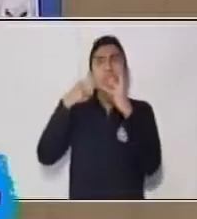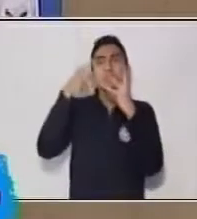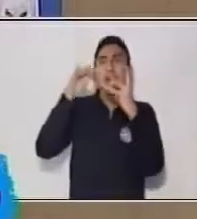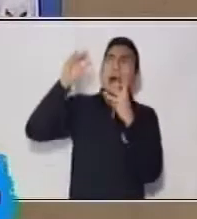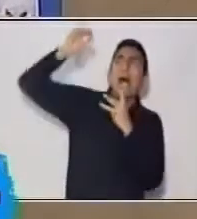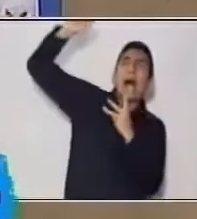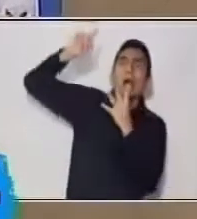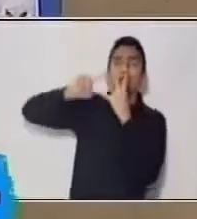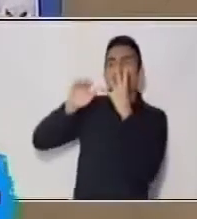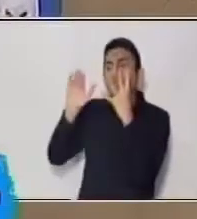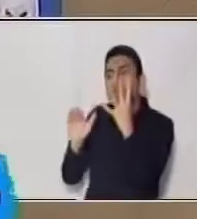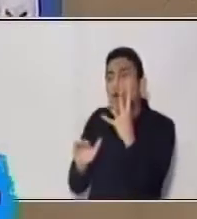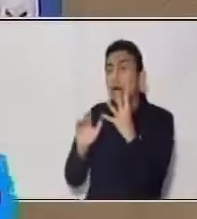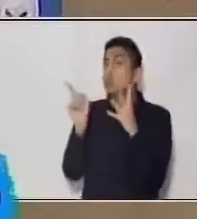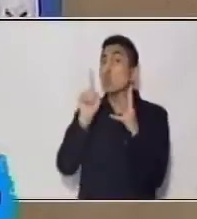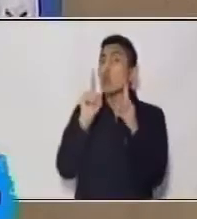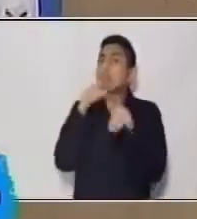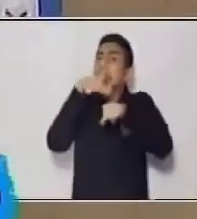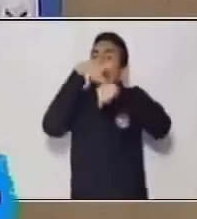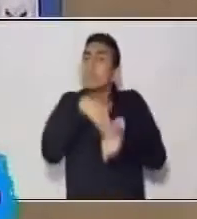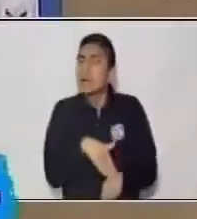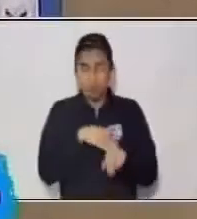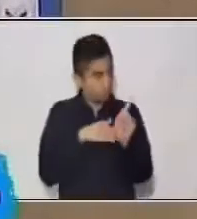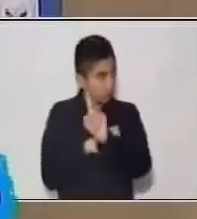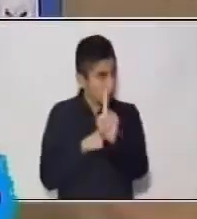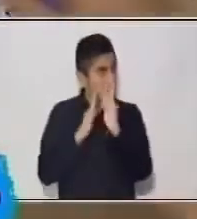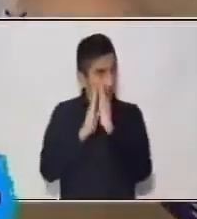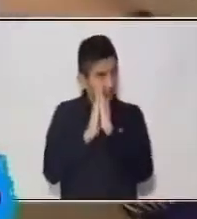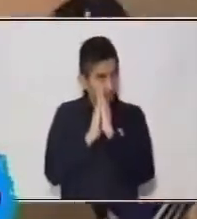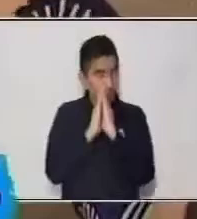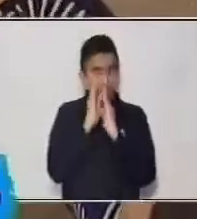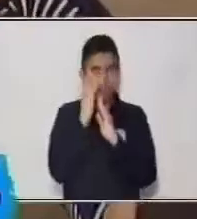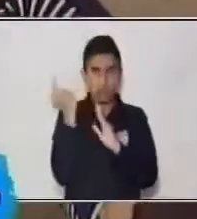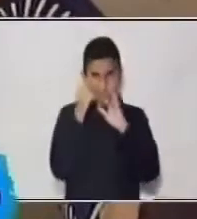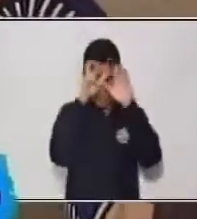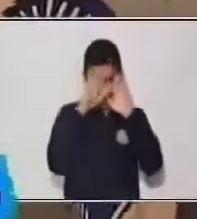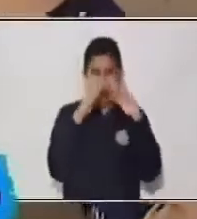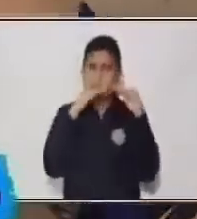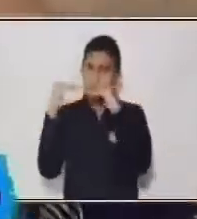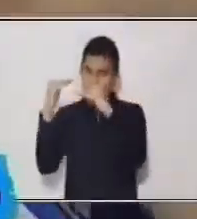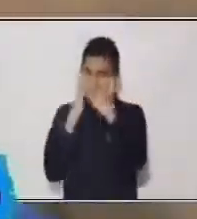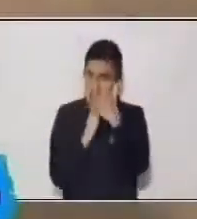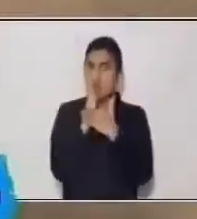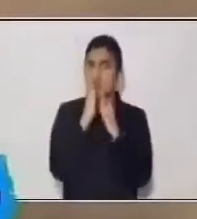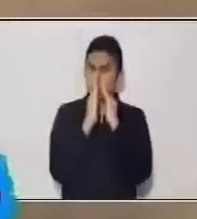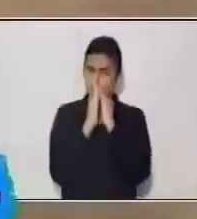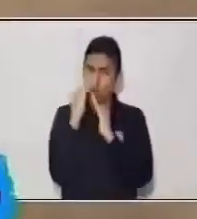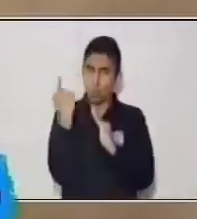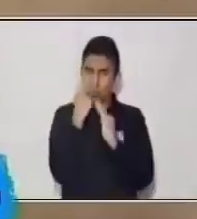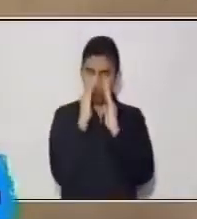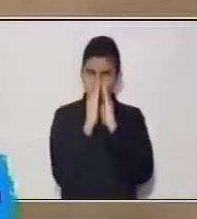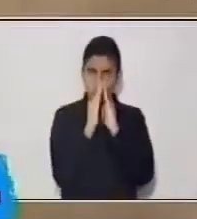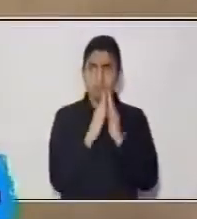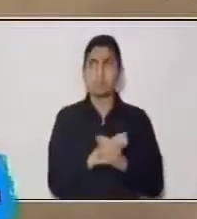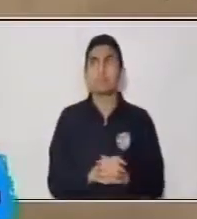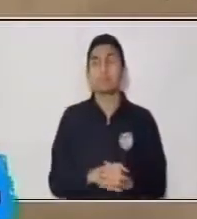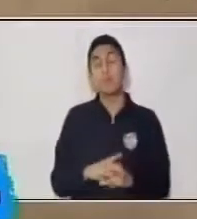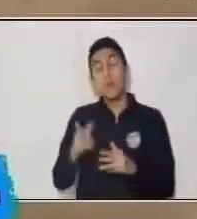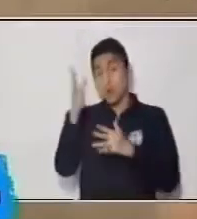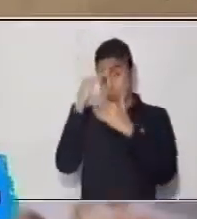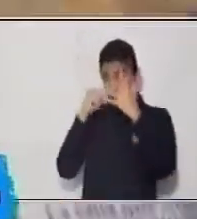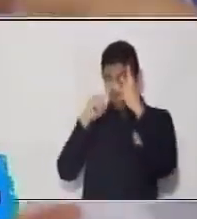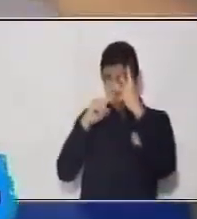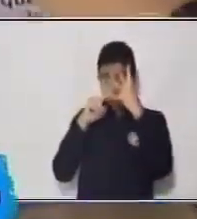oveja negra. Otra fábula interesante de Augusto Monterroso es La rana